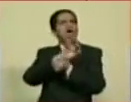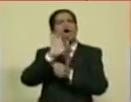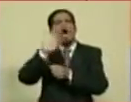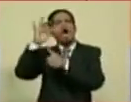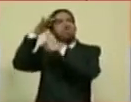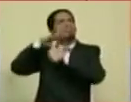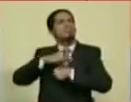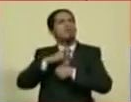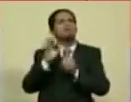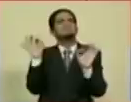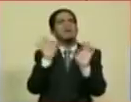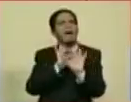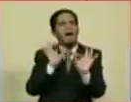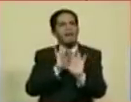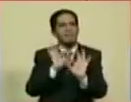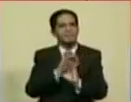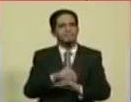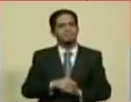Ante esta situación,